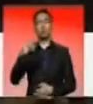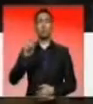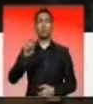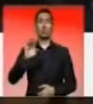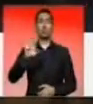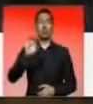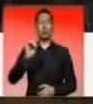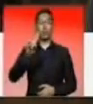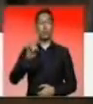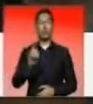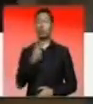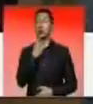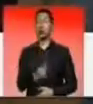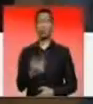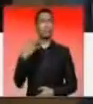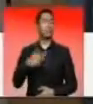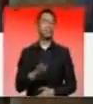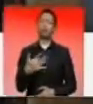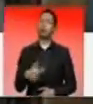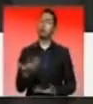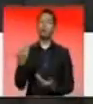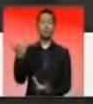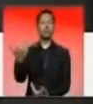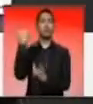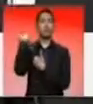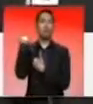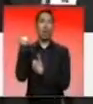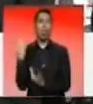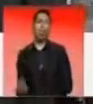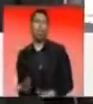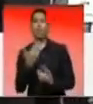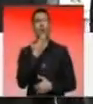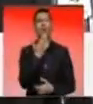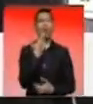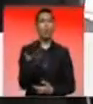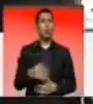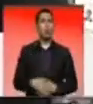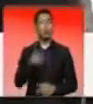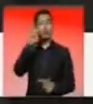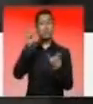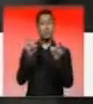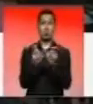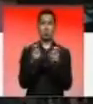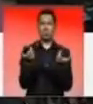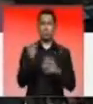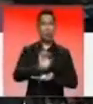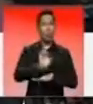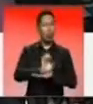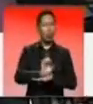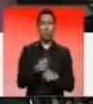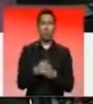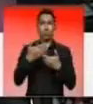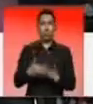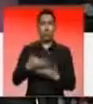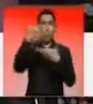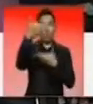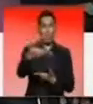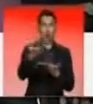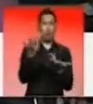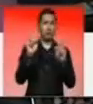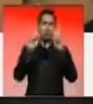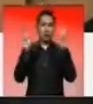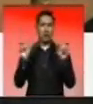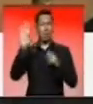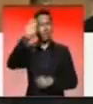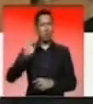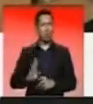Yalc, aseguró que sería una negligencia terrible la supuesta devolución de la Fiscalía de Ecuador de los documentos del caso